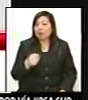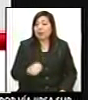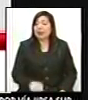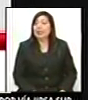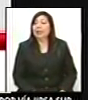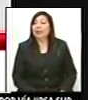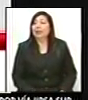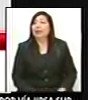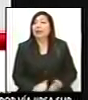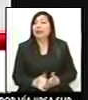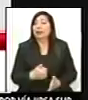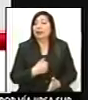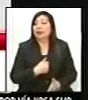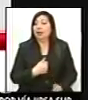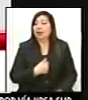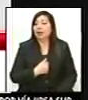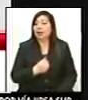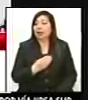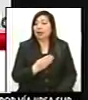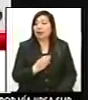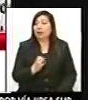14.29% que pertenece a FONAF y el